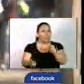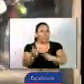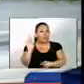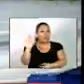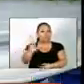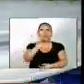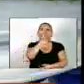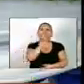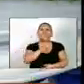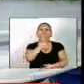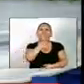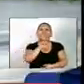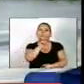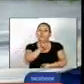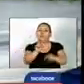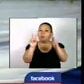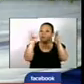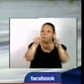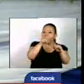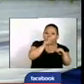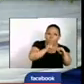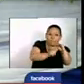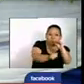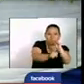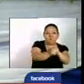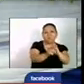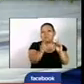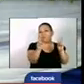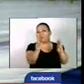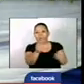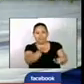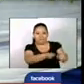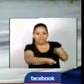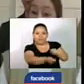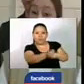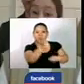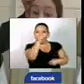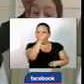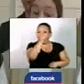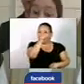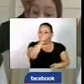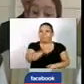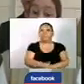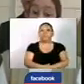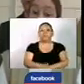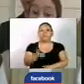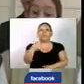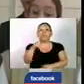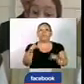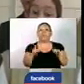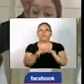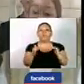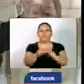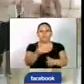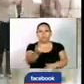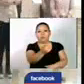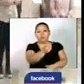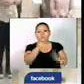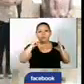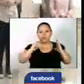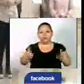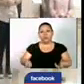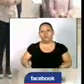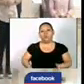figura Honduras donde hablar de migración y narcotráfico se ha convertido en un tema de debate pero sin olvidar la credibilidad de los mismos gobiernos como